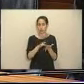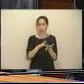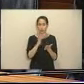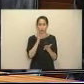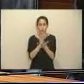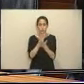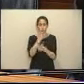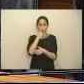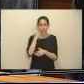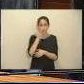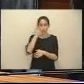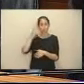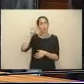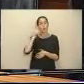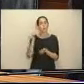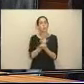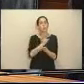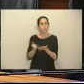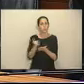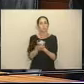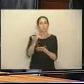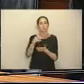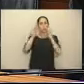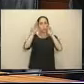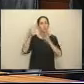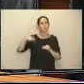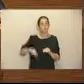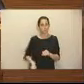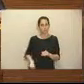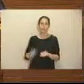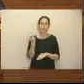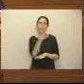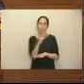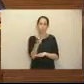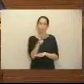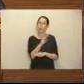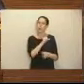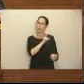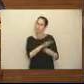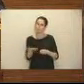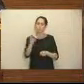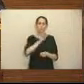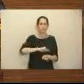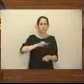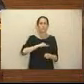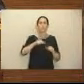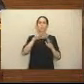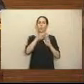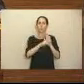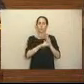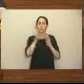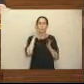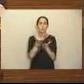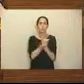anteriores otro programa piloto de formación profesional dual, curiosamente con un alcance bastante mayor que esta iniciativa pionera. En los programas